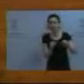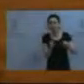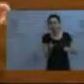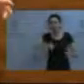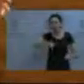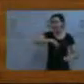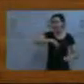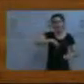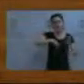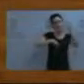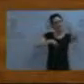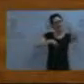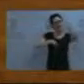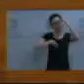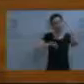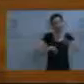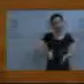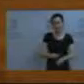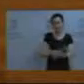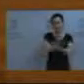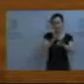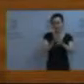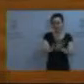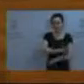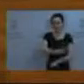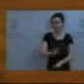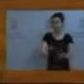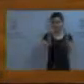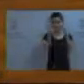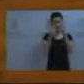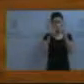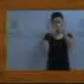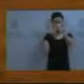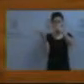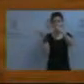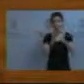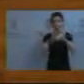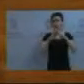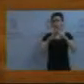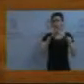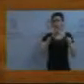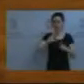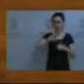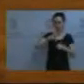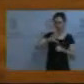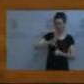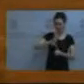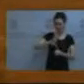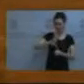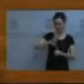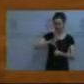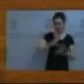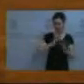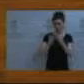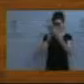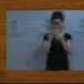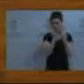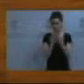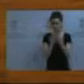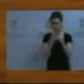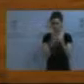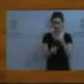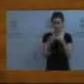me produzca risa. Precisamente cuando varias universidades norteamericanas están sacando estudios a